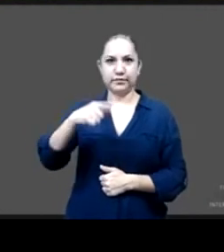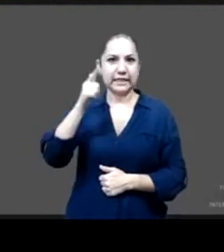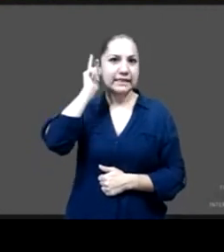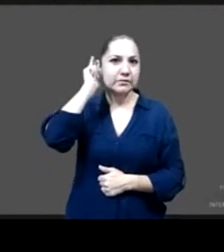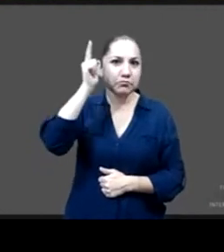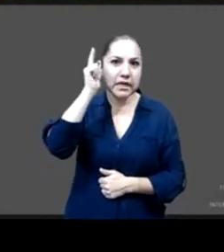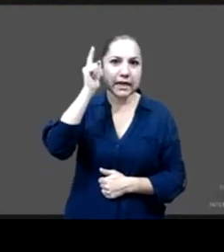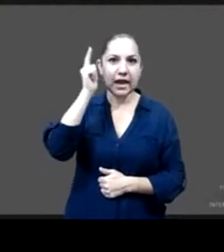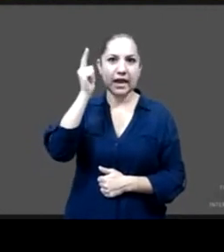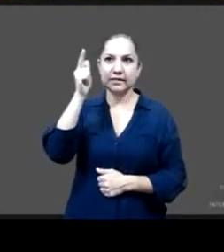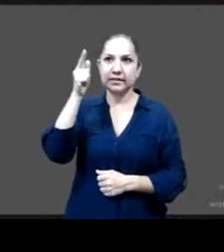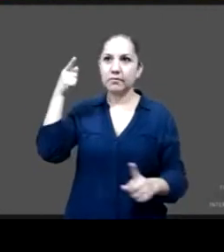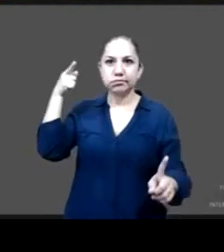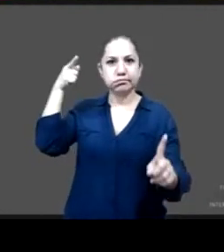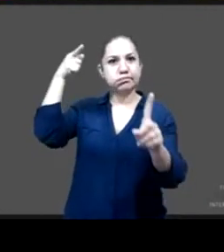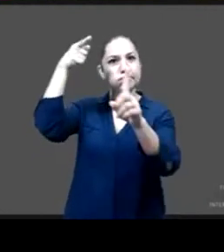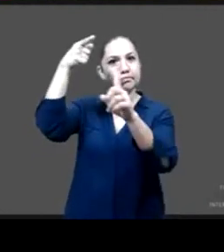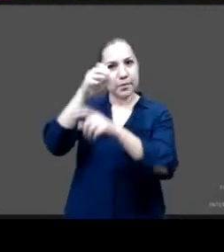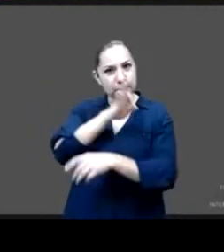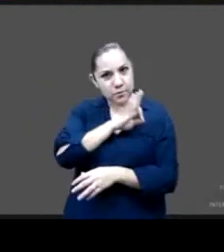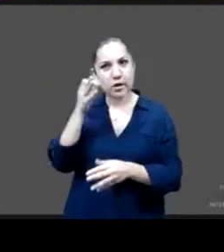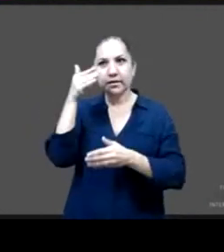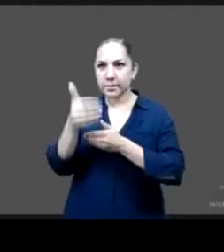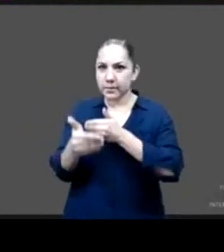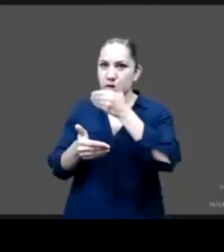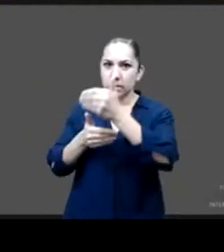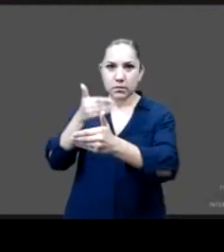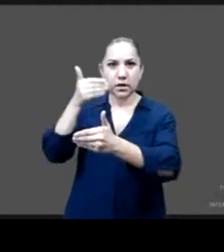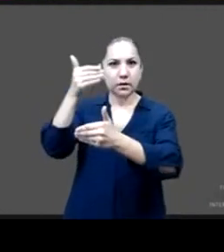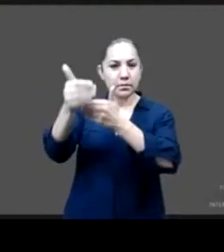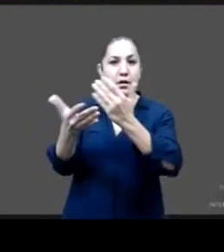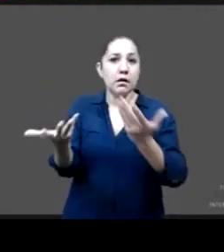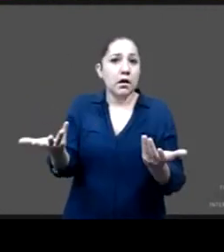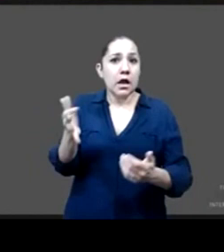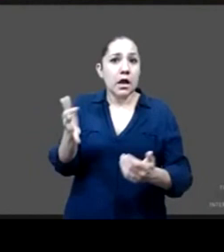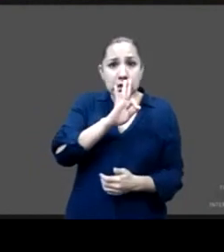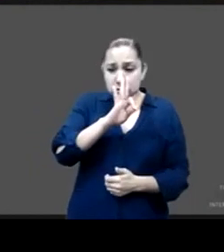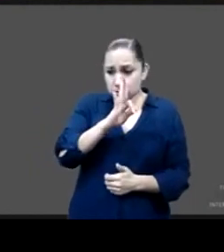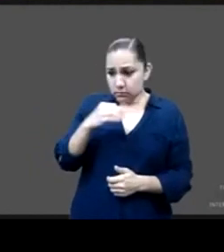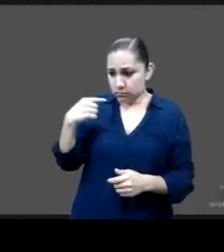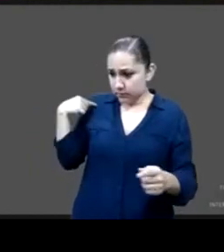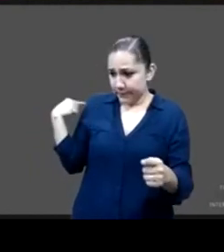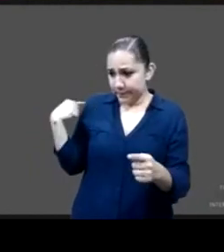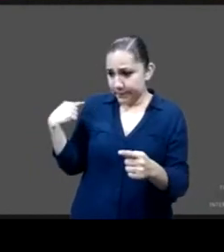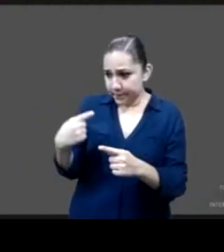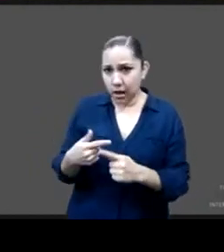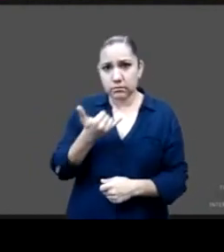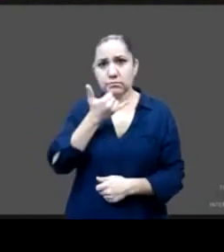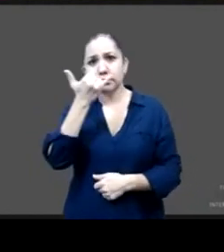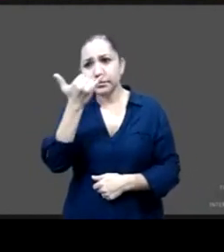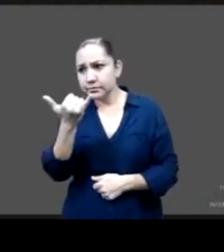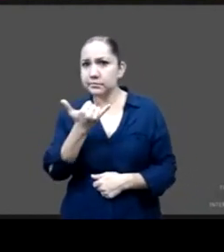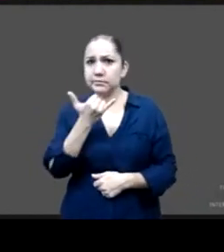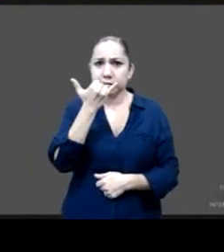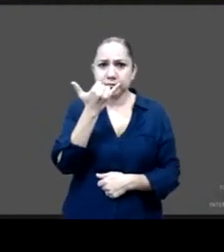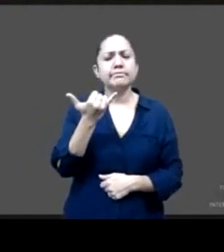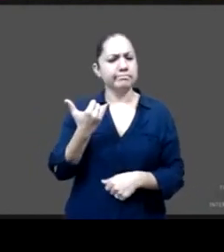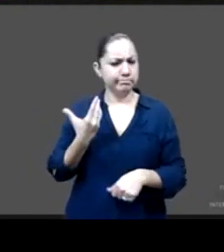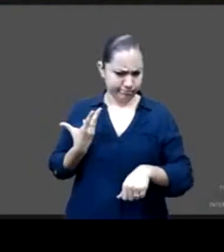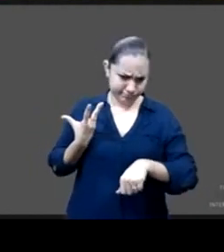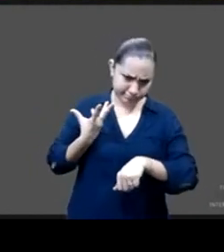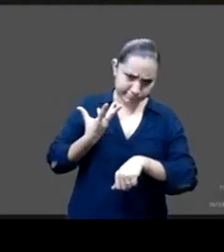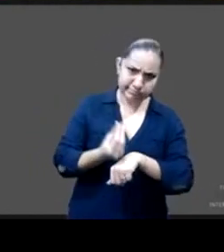alentar y seguir alentando los ensayos los errores porque finalmente son apuestas que todas